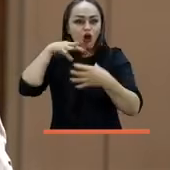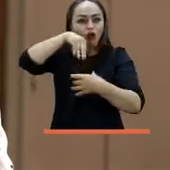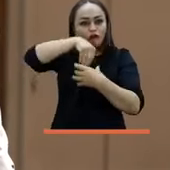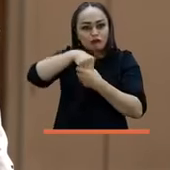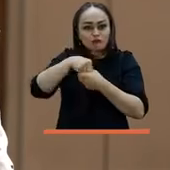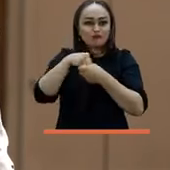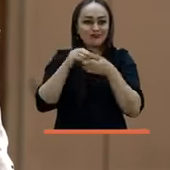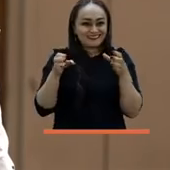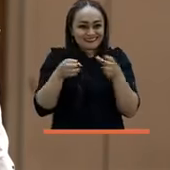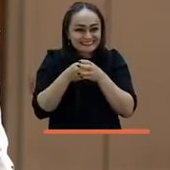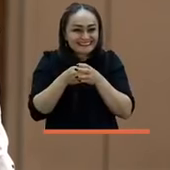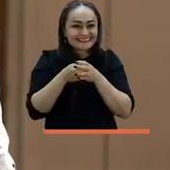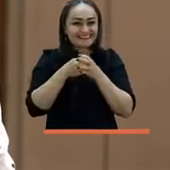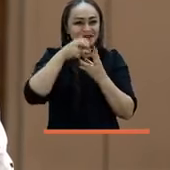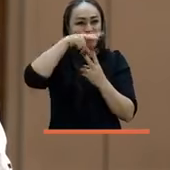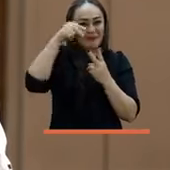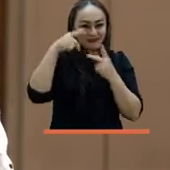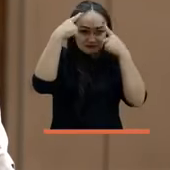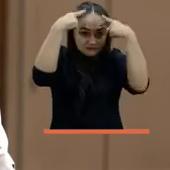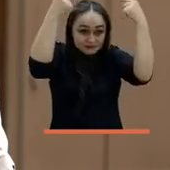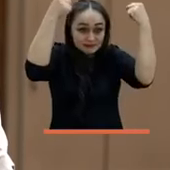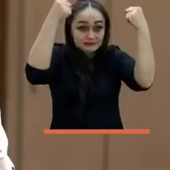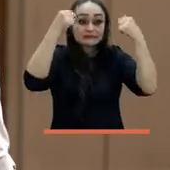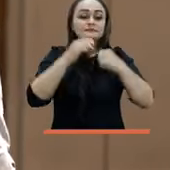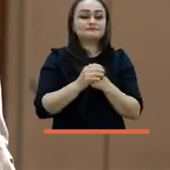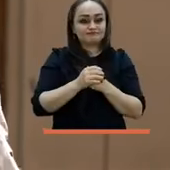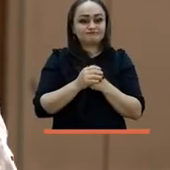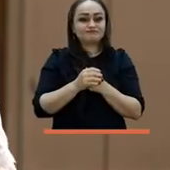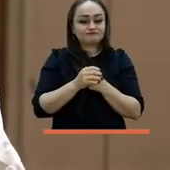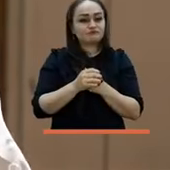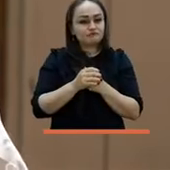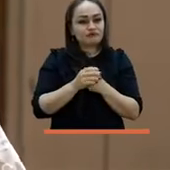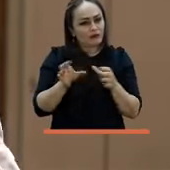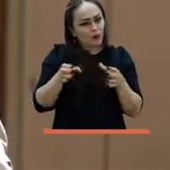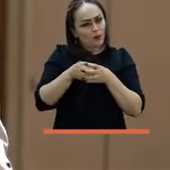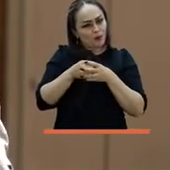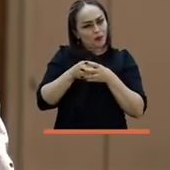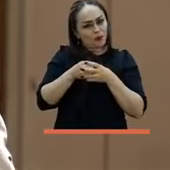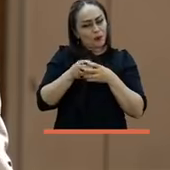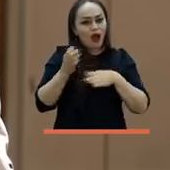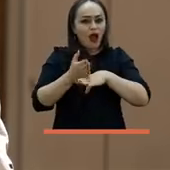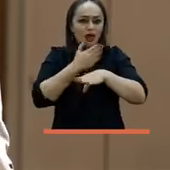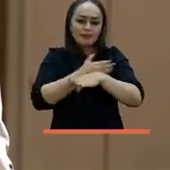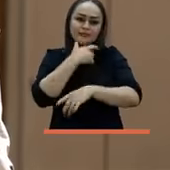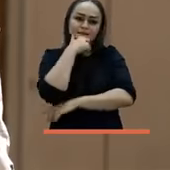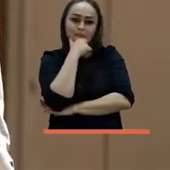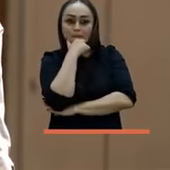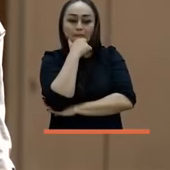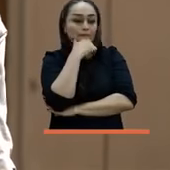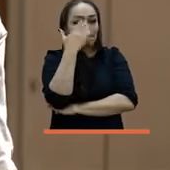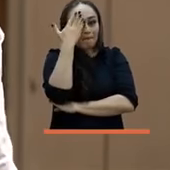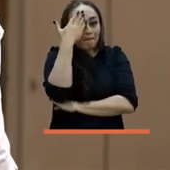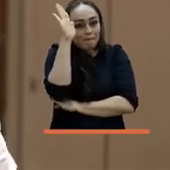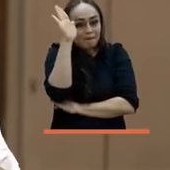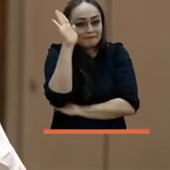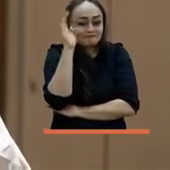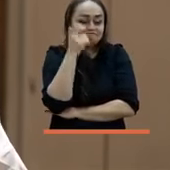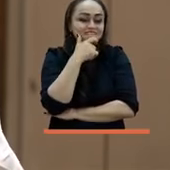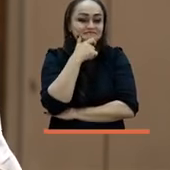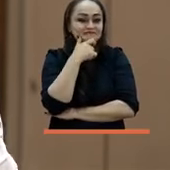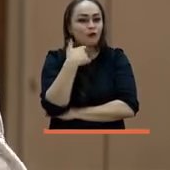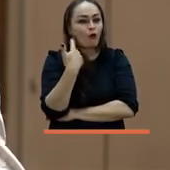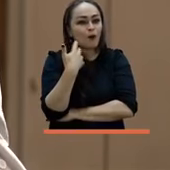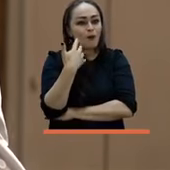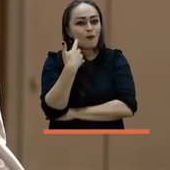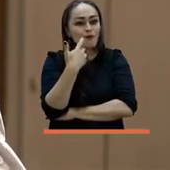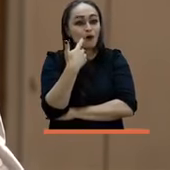entonces yo creo que a veces una cosa que nos pasan confiar es como ves que nunca nos habíamos preguntado eso porque en realidad y yo sé que eso es un riesgo porque